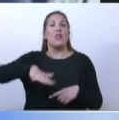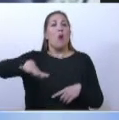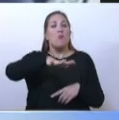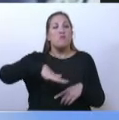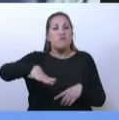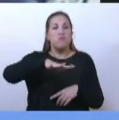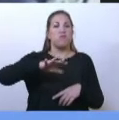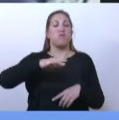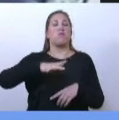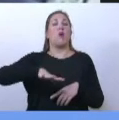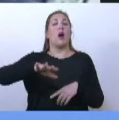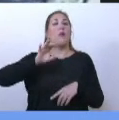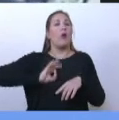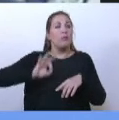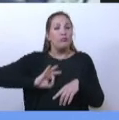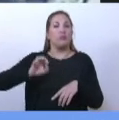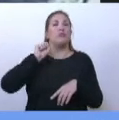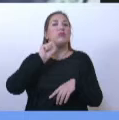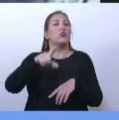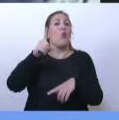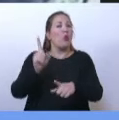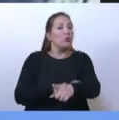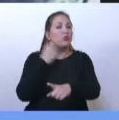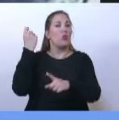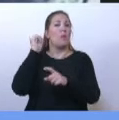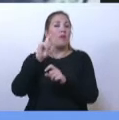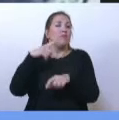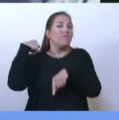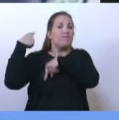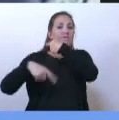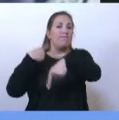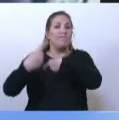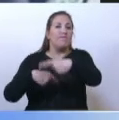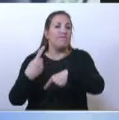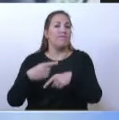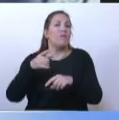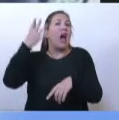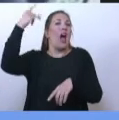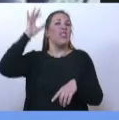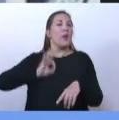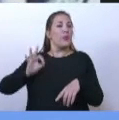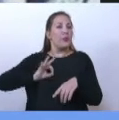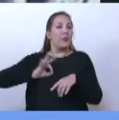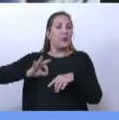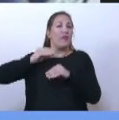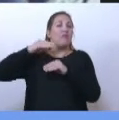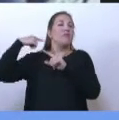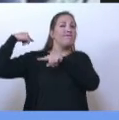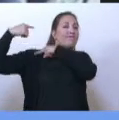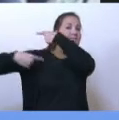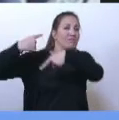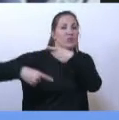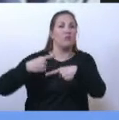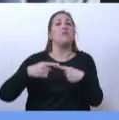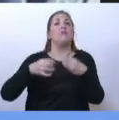sus cosmovisiones sus tradiciones y sus saberes centrales asegurará la concreción